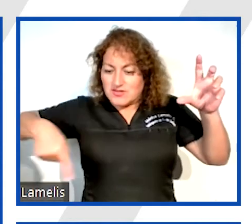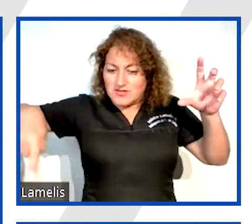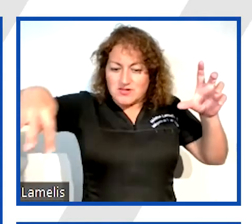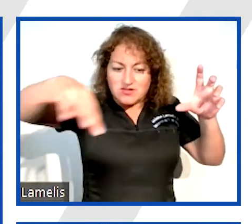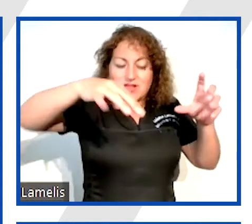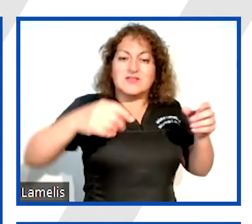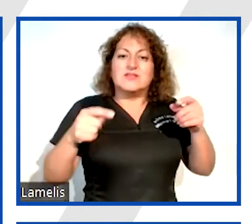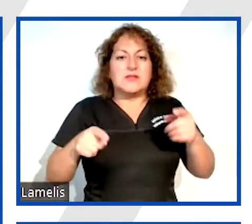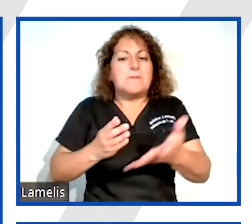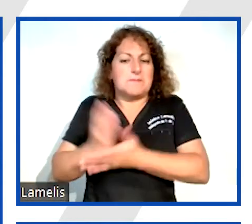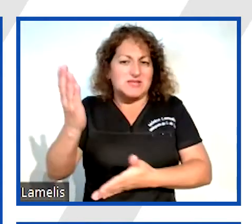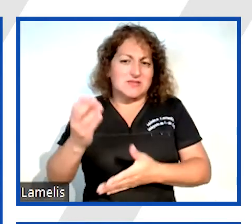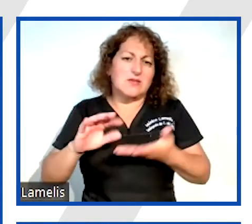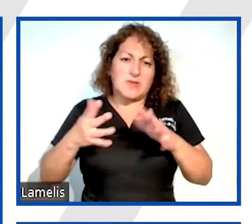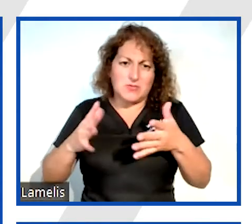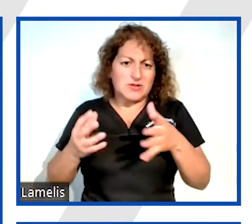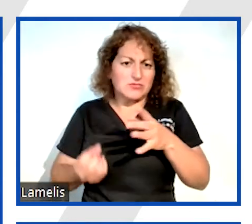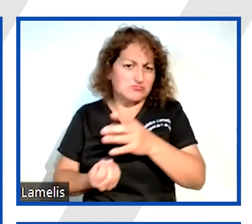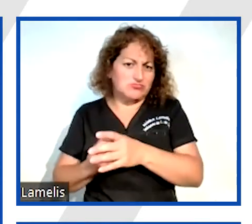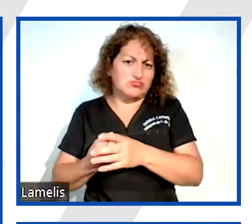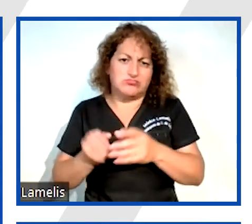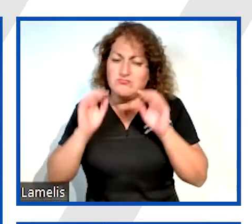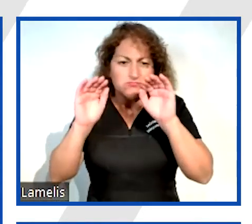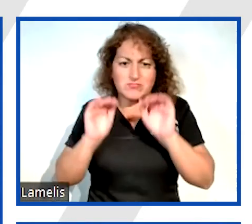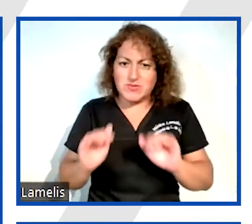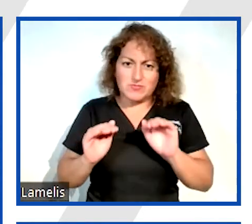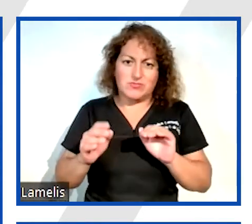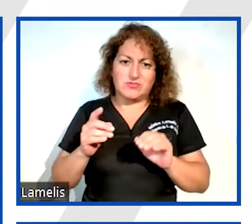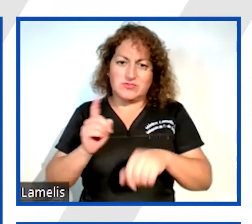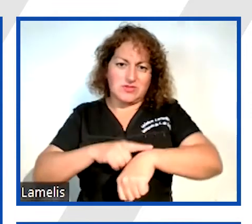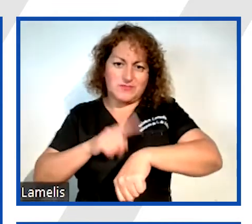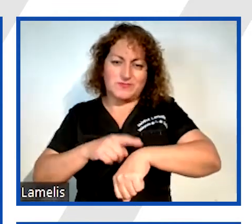esta de la siguiente forma entonces en el disco y por eso están todos así